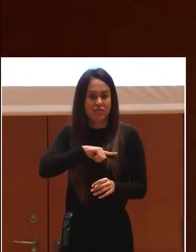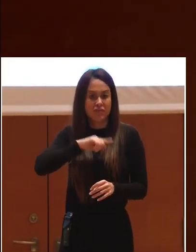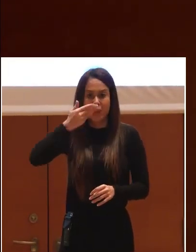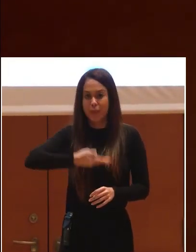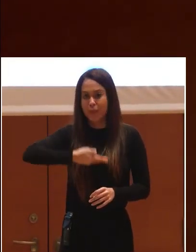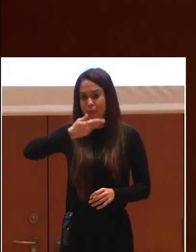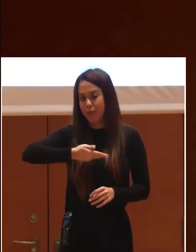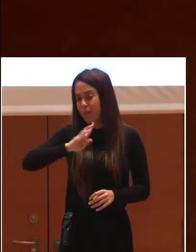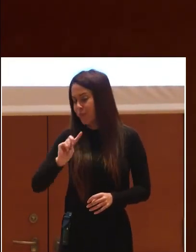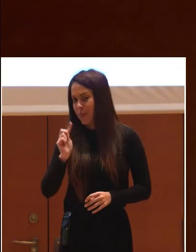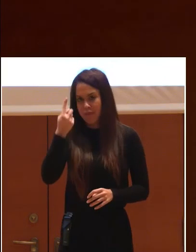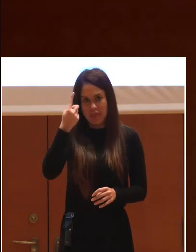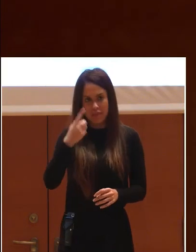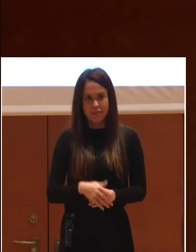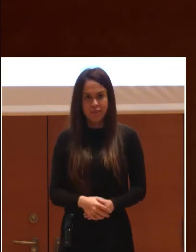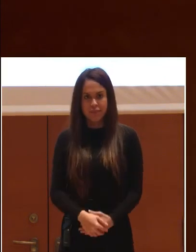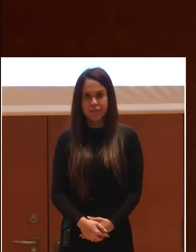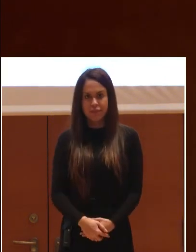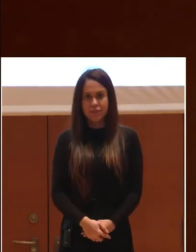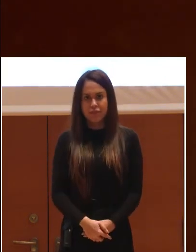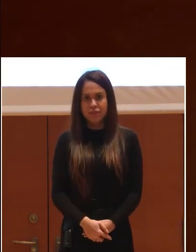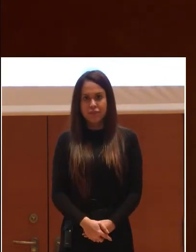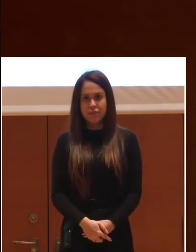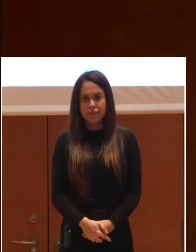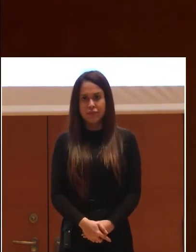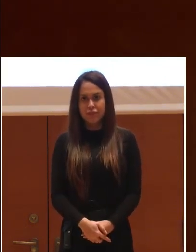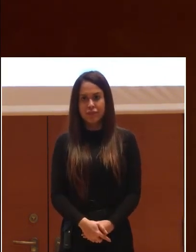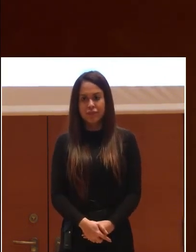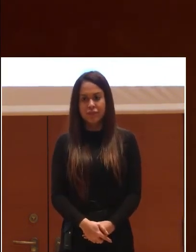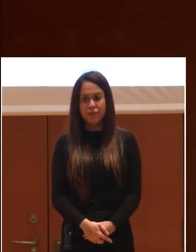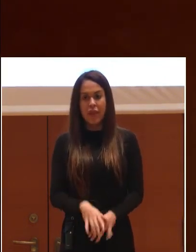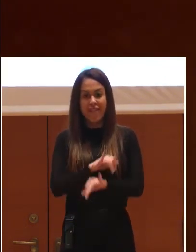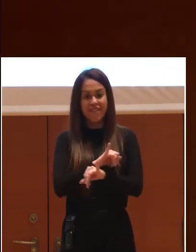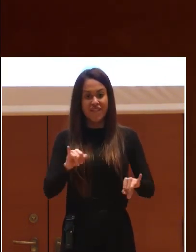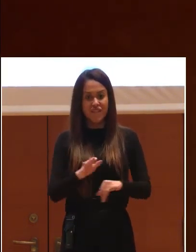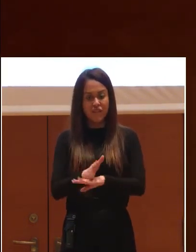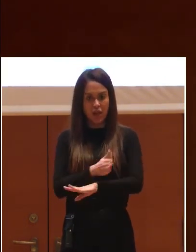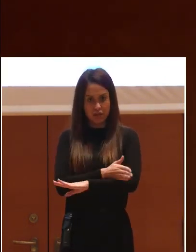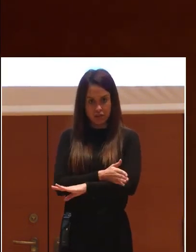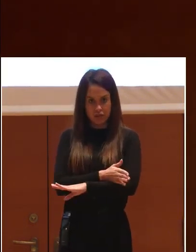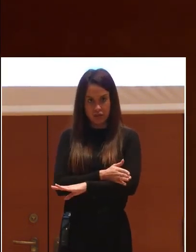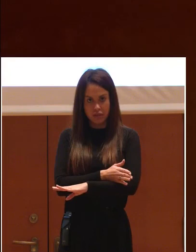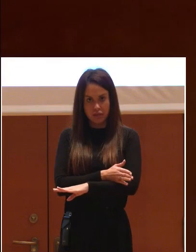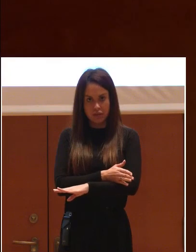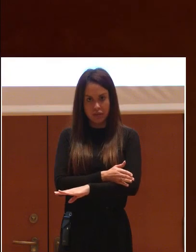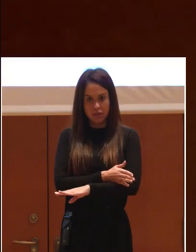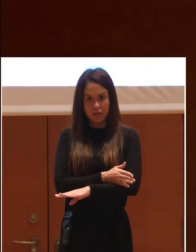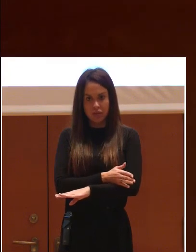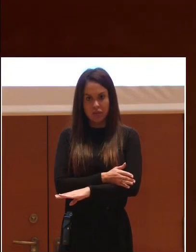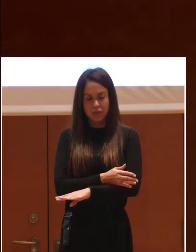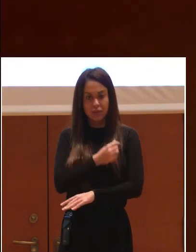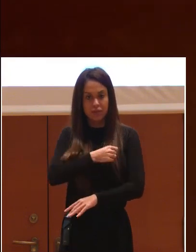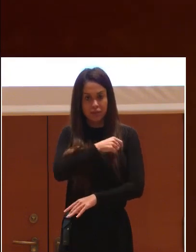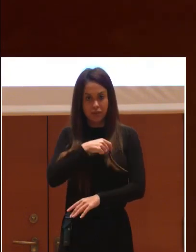y al fin y al cabo y prestar este apoyo pero bueno para nosotras es precisamente lo más